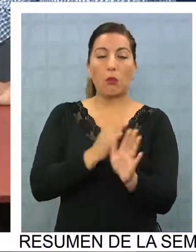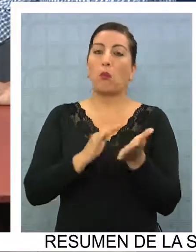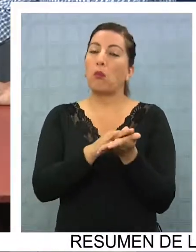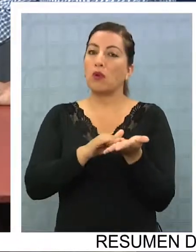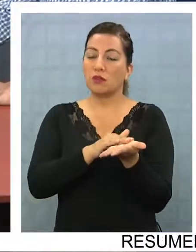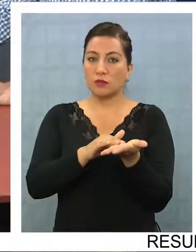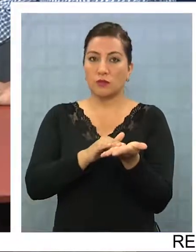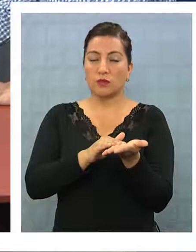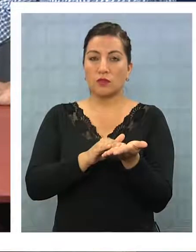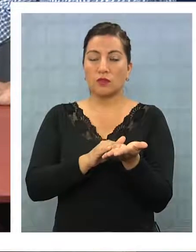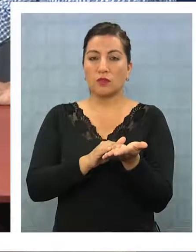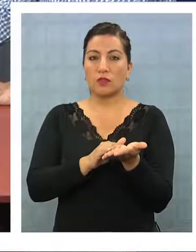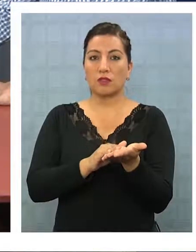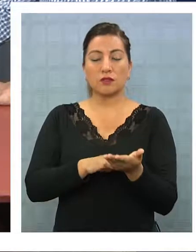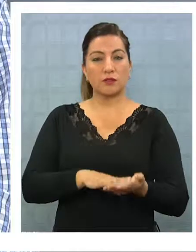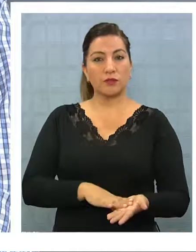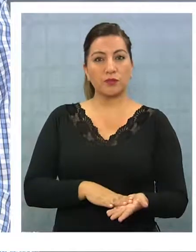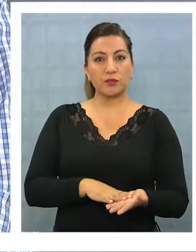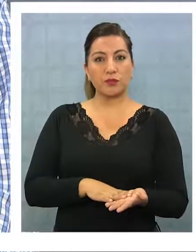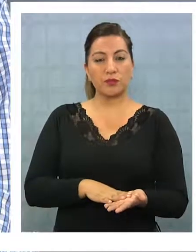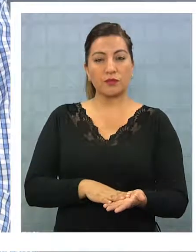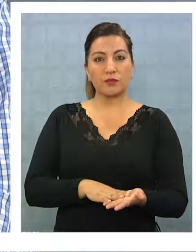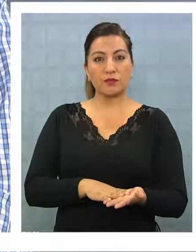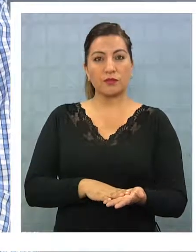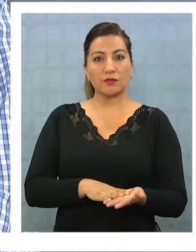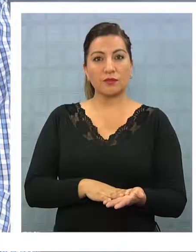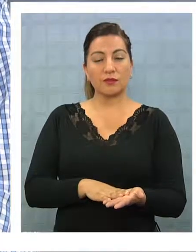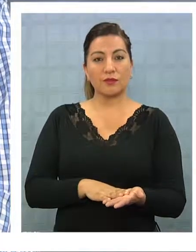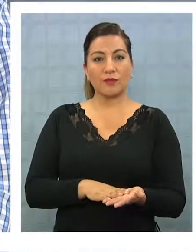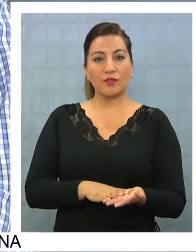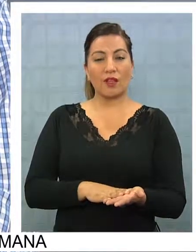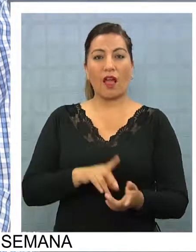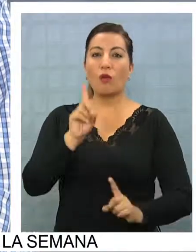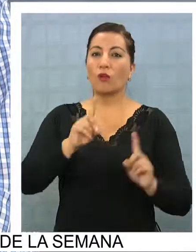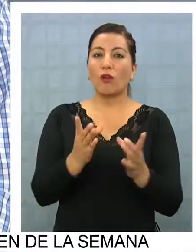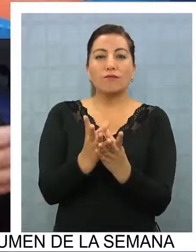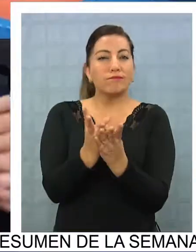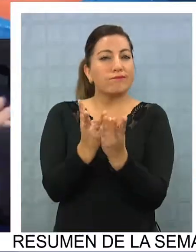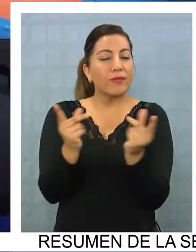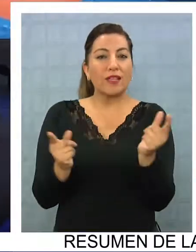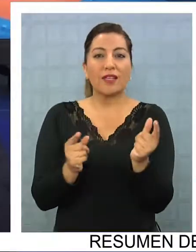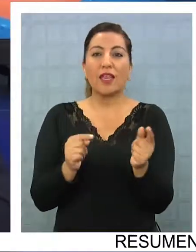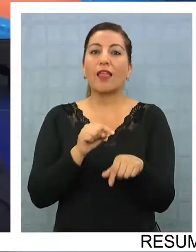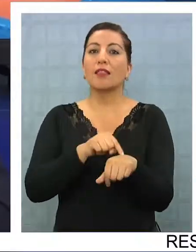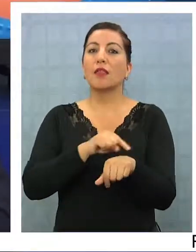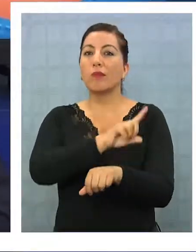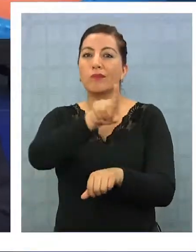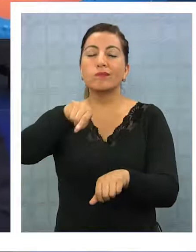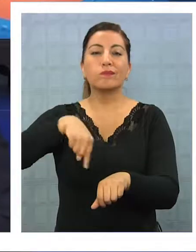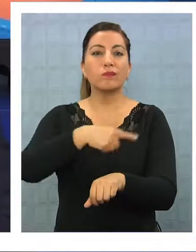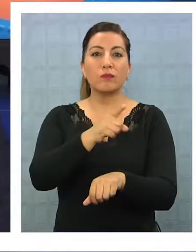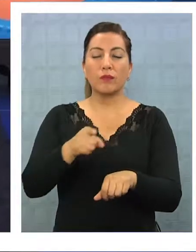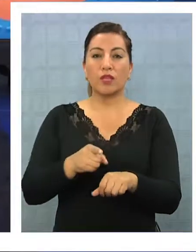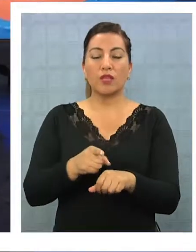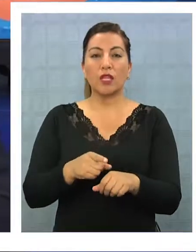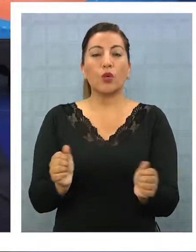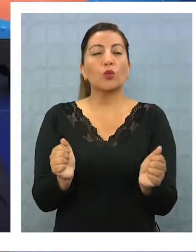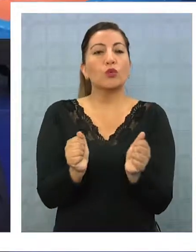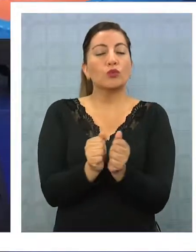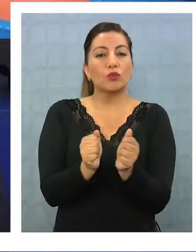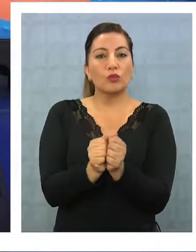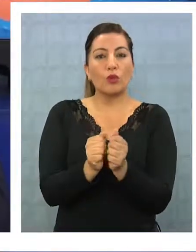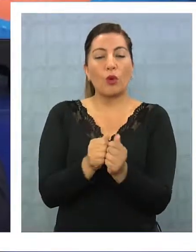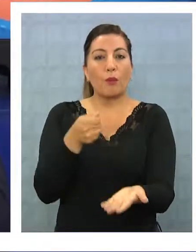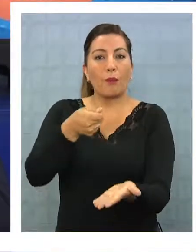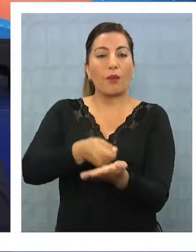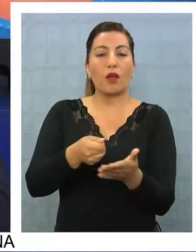ejemplo, la reducción y desaparición a lo largo del tiempo del copago en